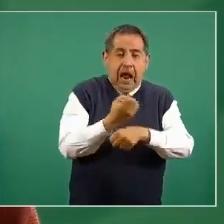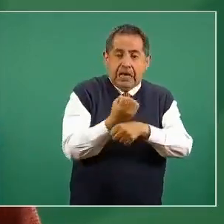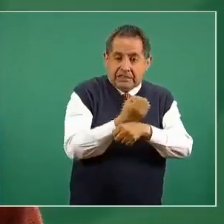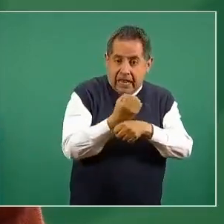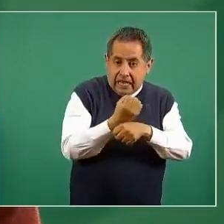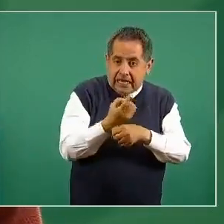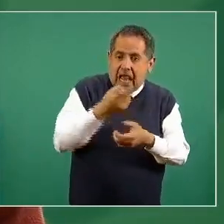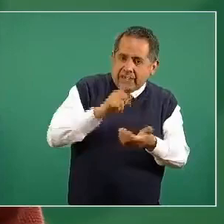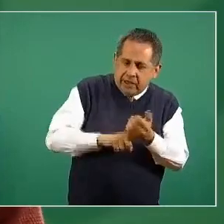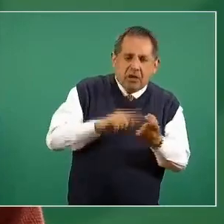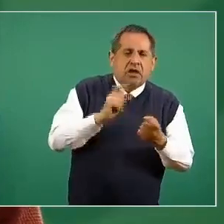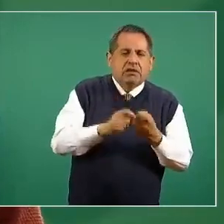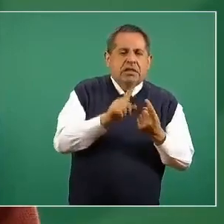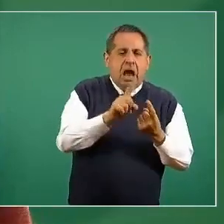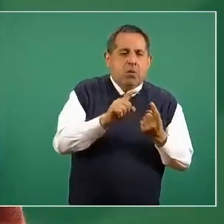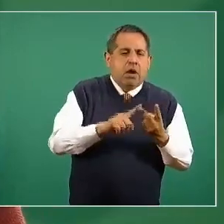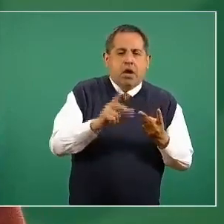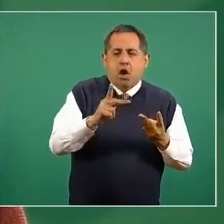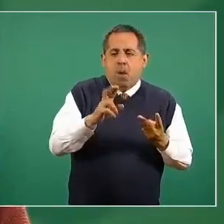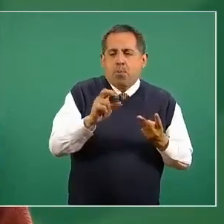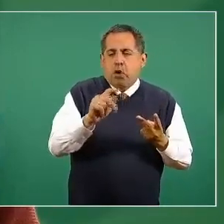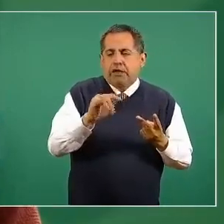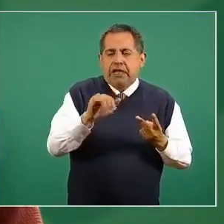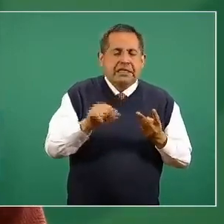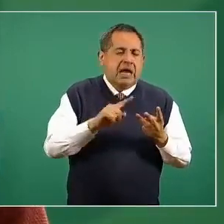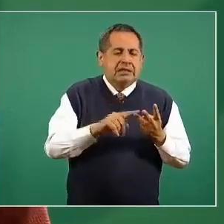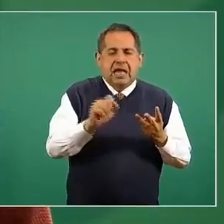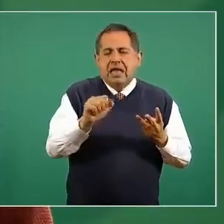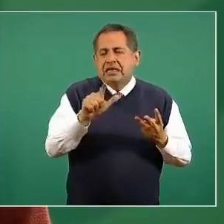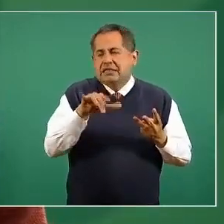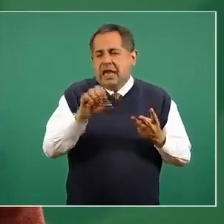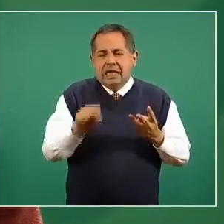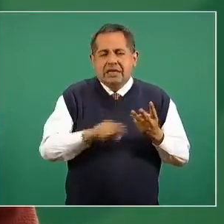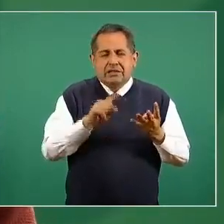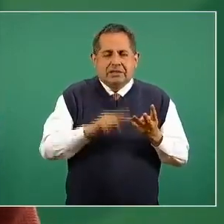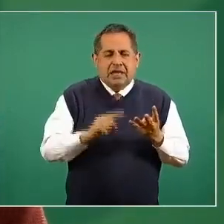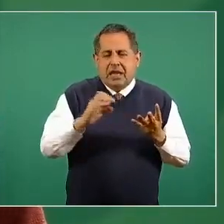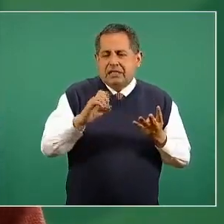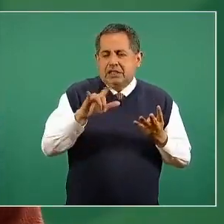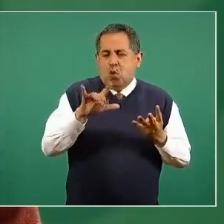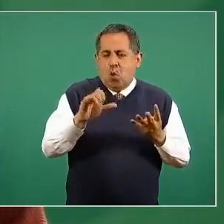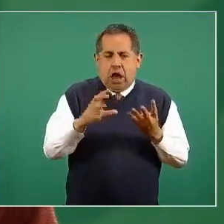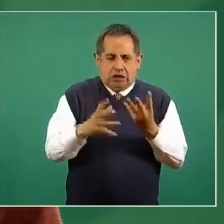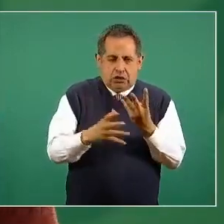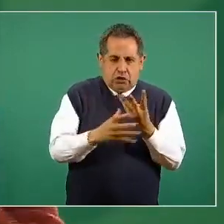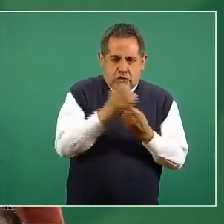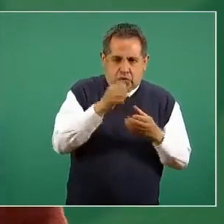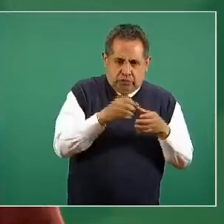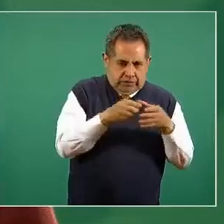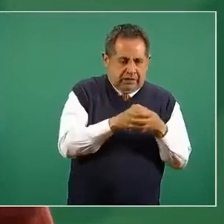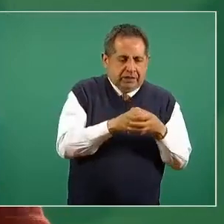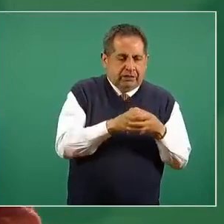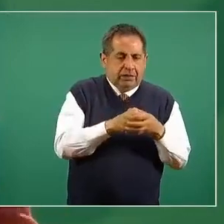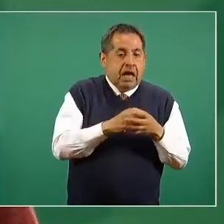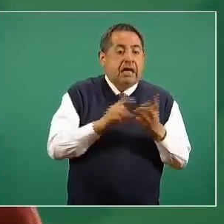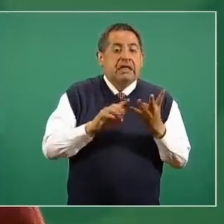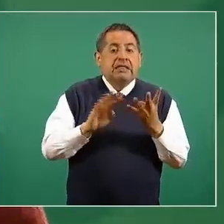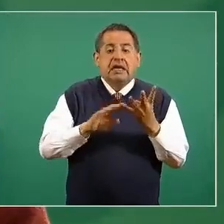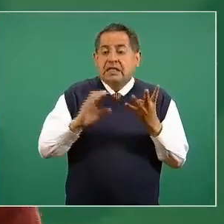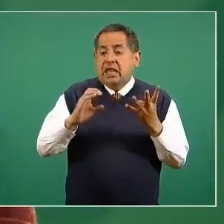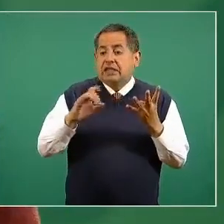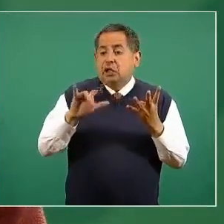de agua, proteínas, sales minerales y células. Si le quitamos las células y